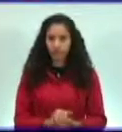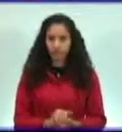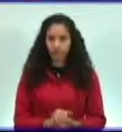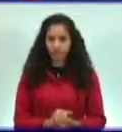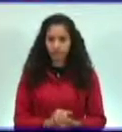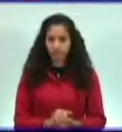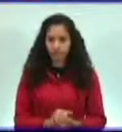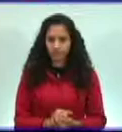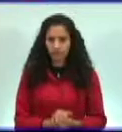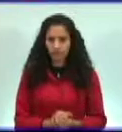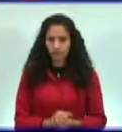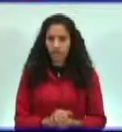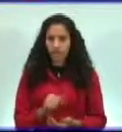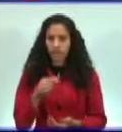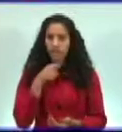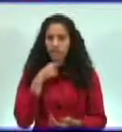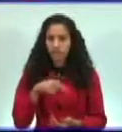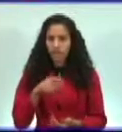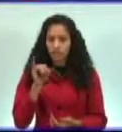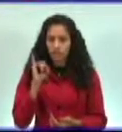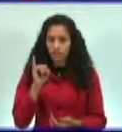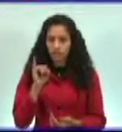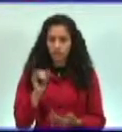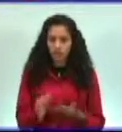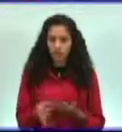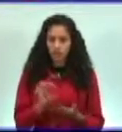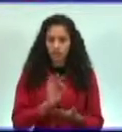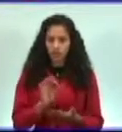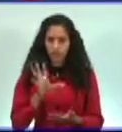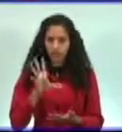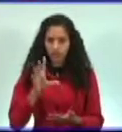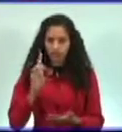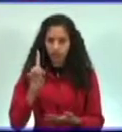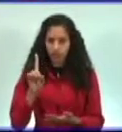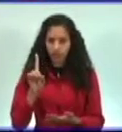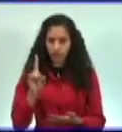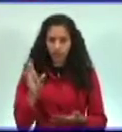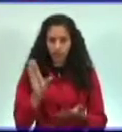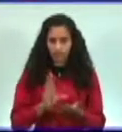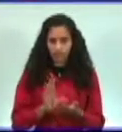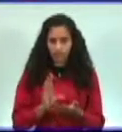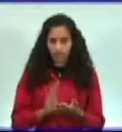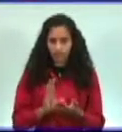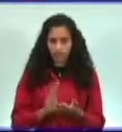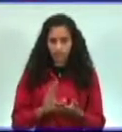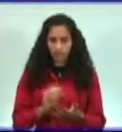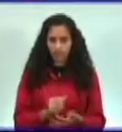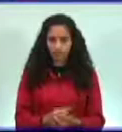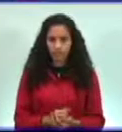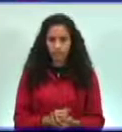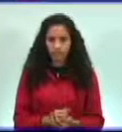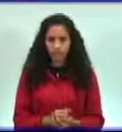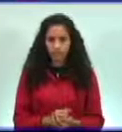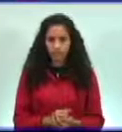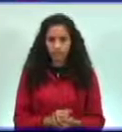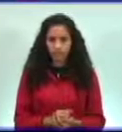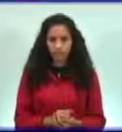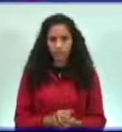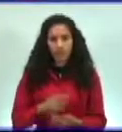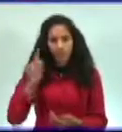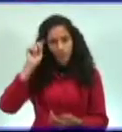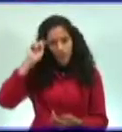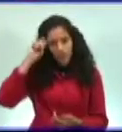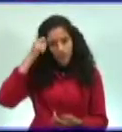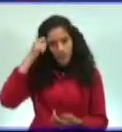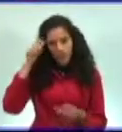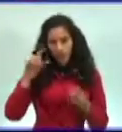texto. Ejercicio 6 de la página 51 del libro de texto.